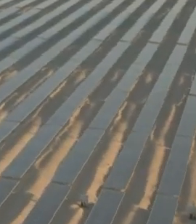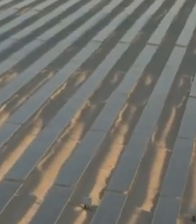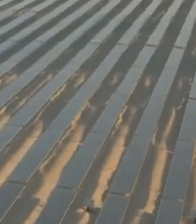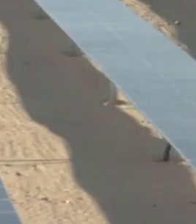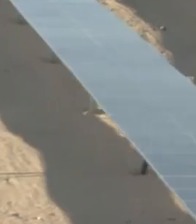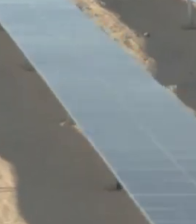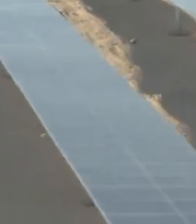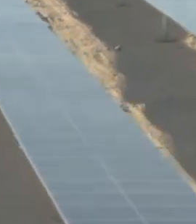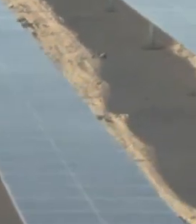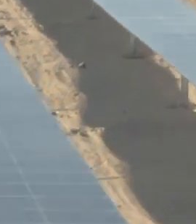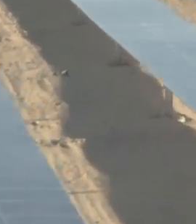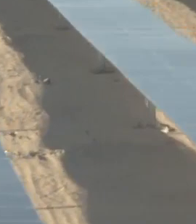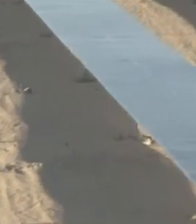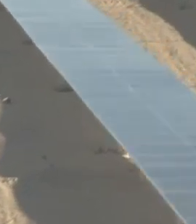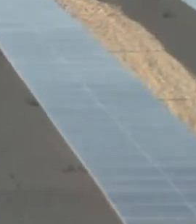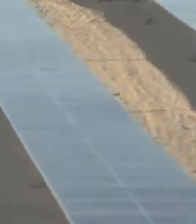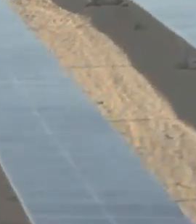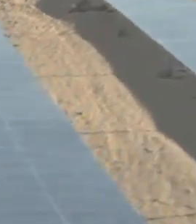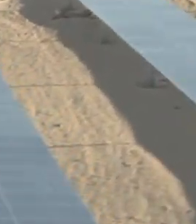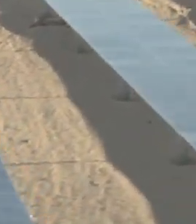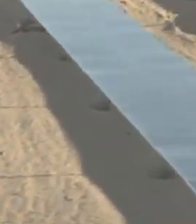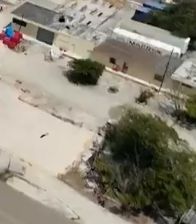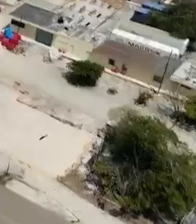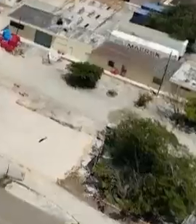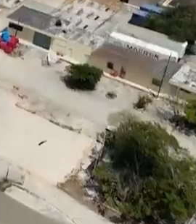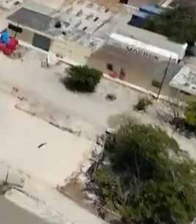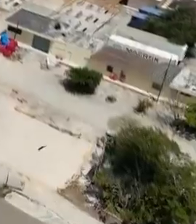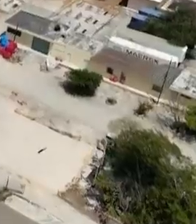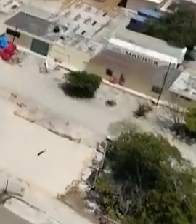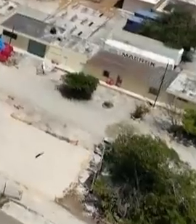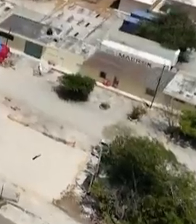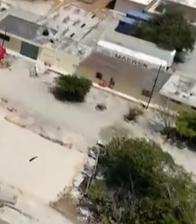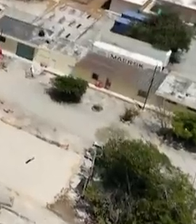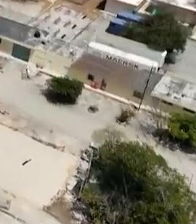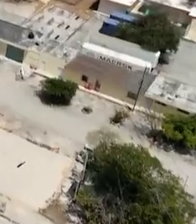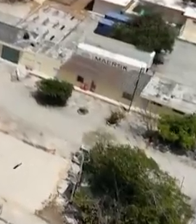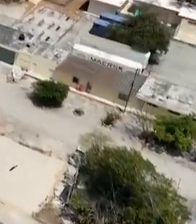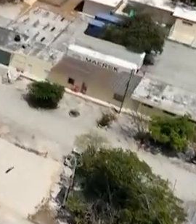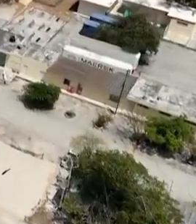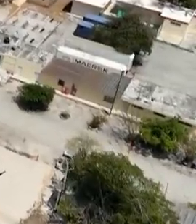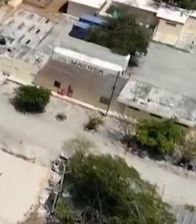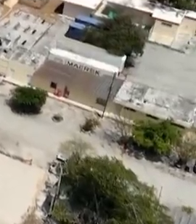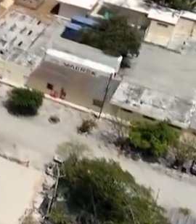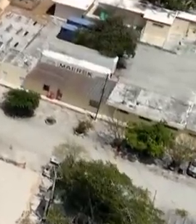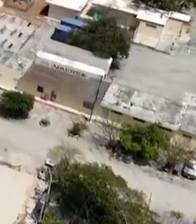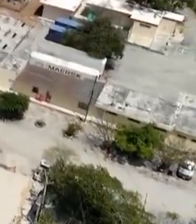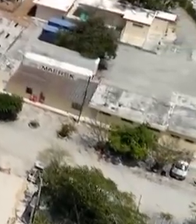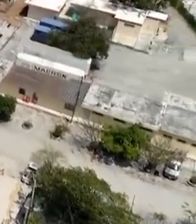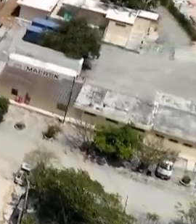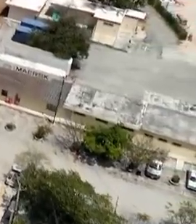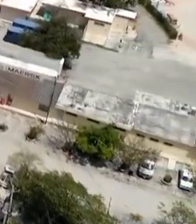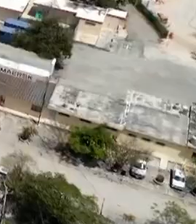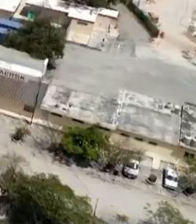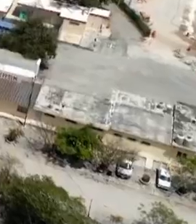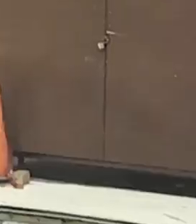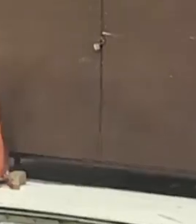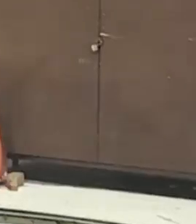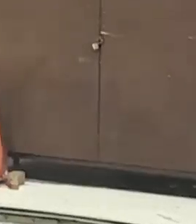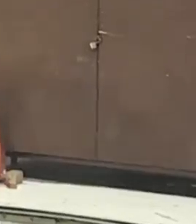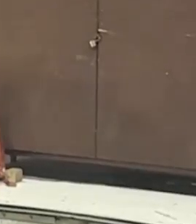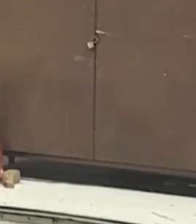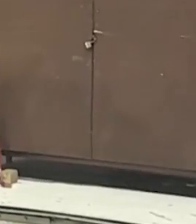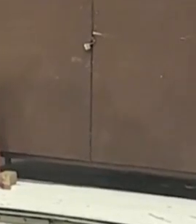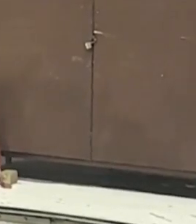avance físico 91%. Central Ñachicocom, avance físico 99%.